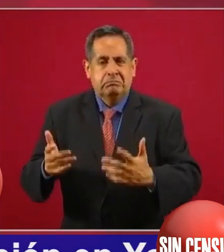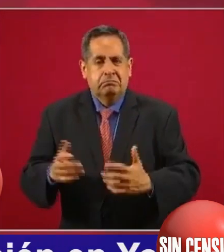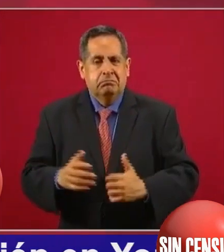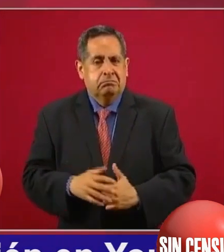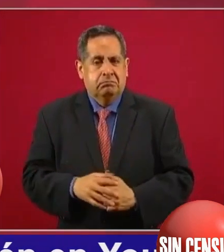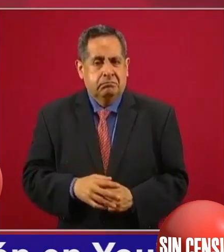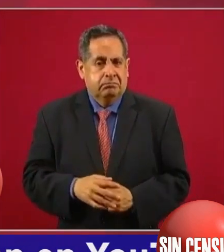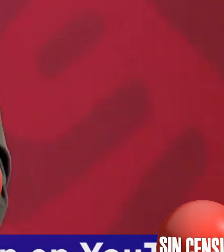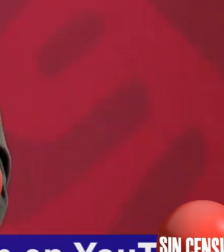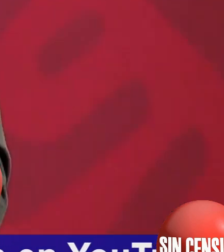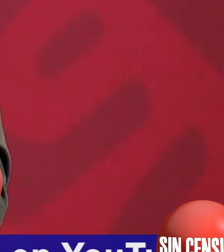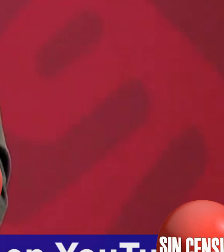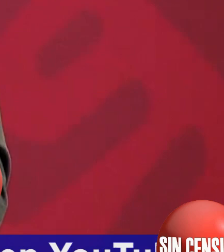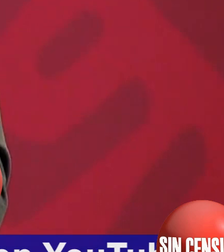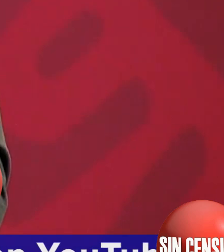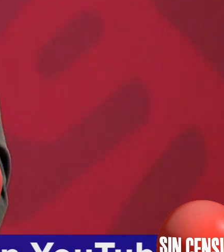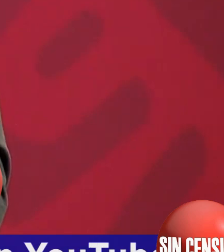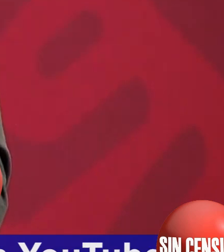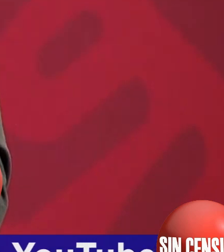de deuda.